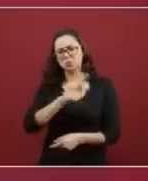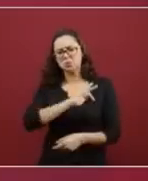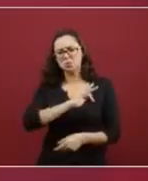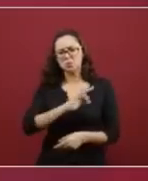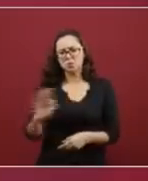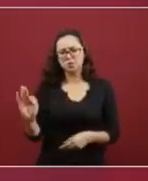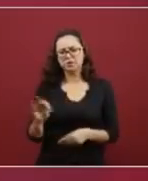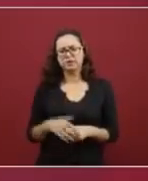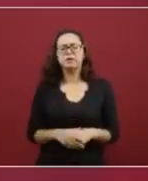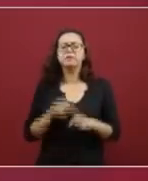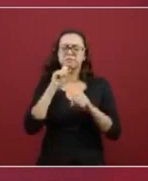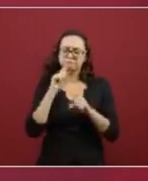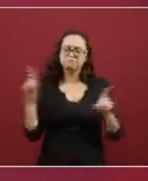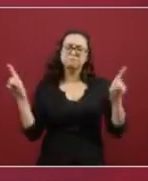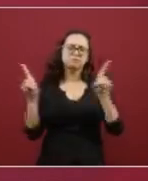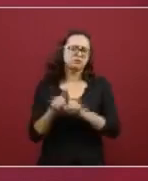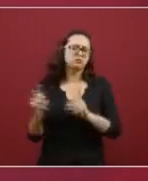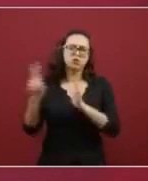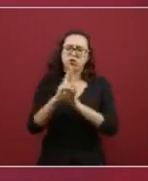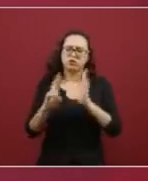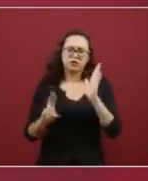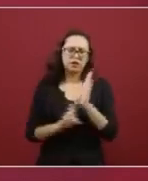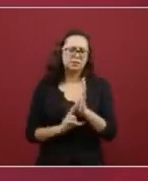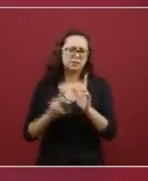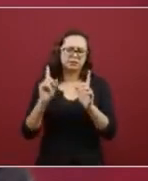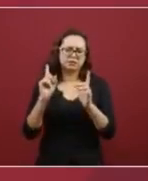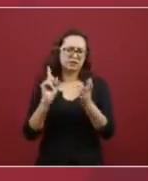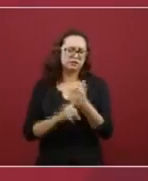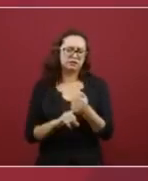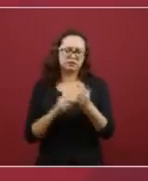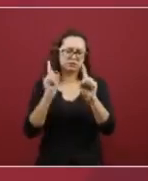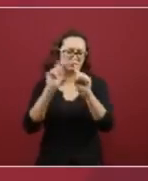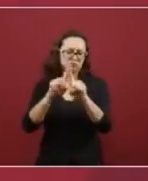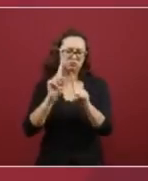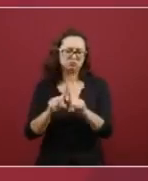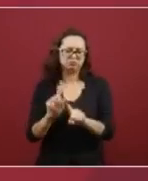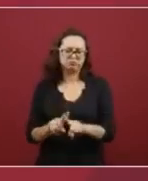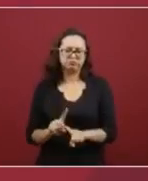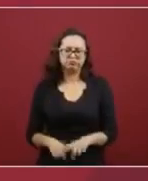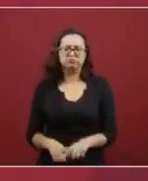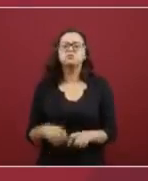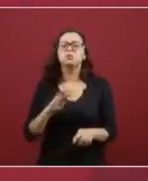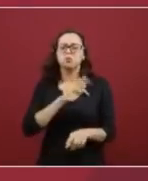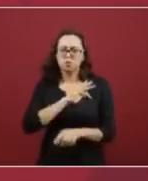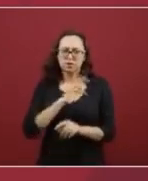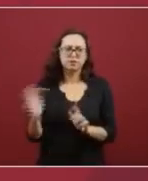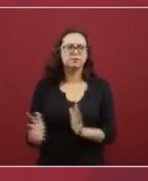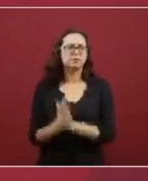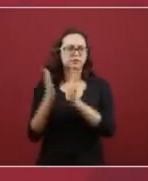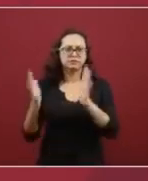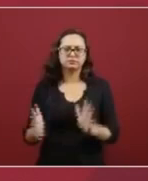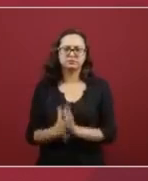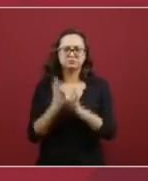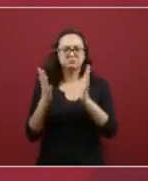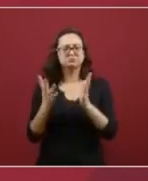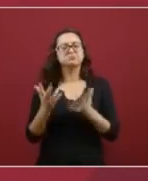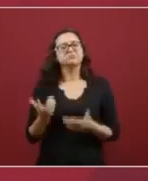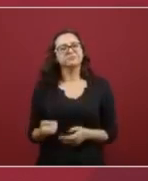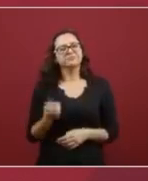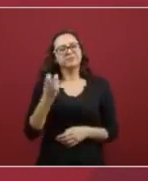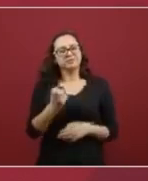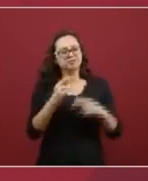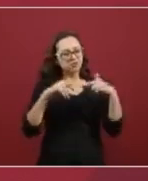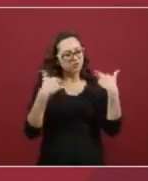de los ordenamientos que derivan de la reforma constitucional. Entonces, fue muy alentador